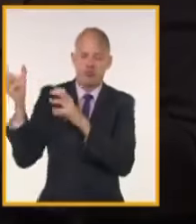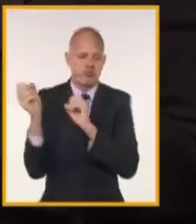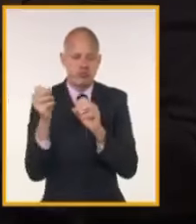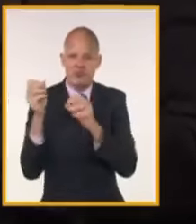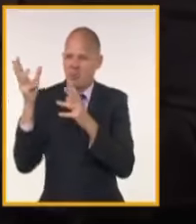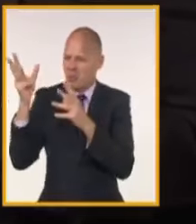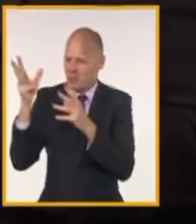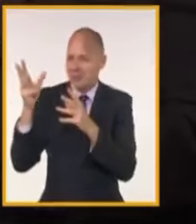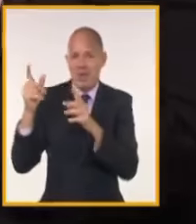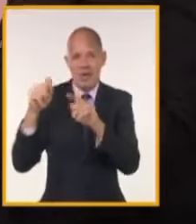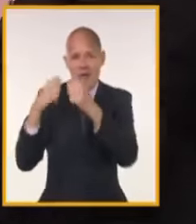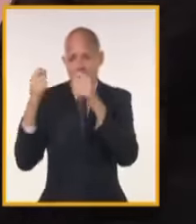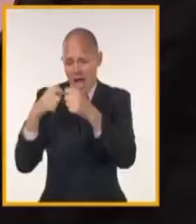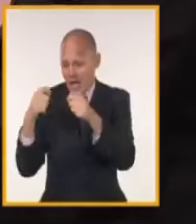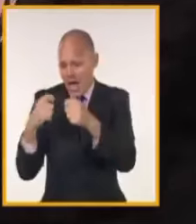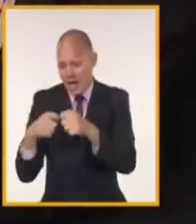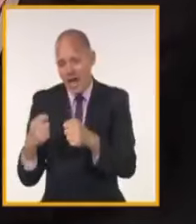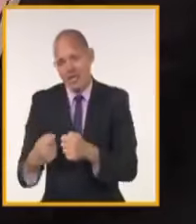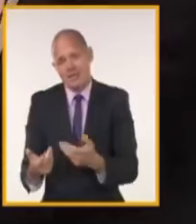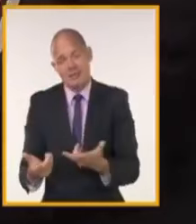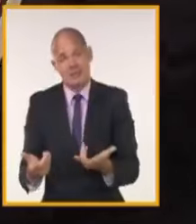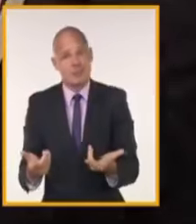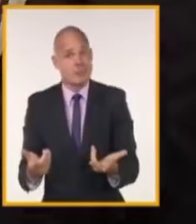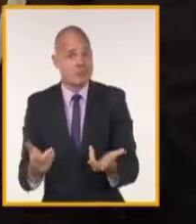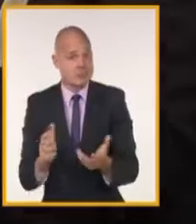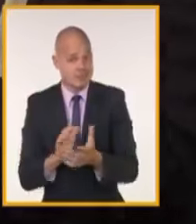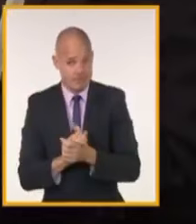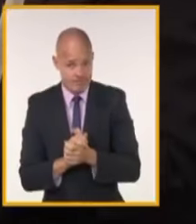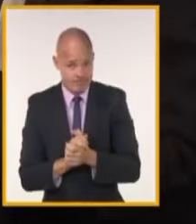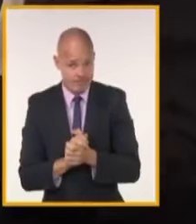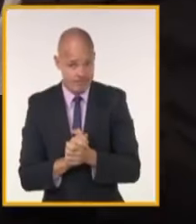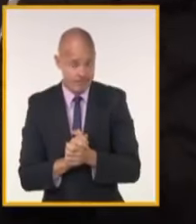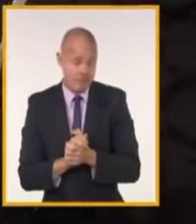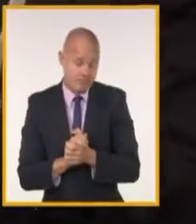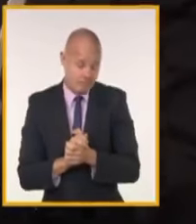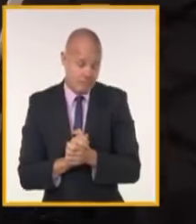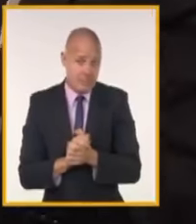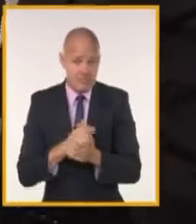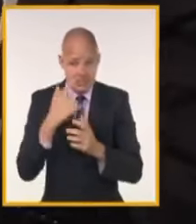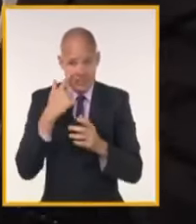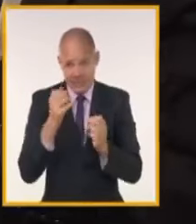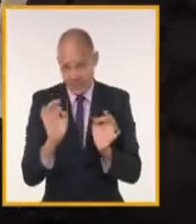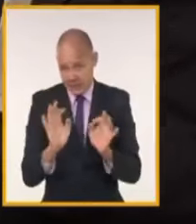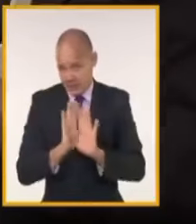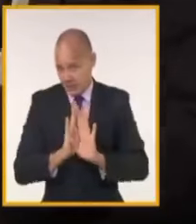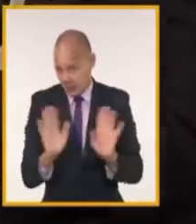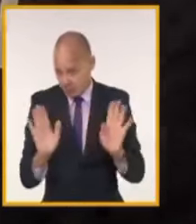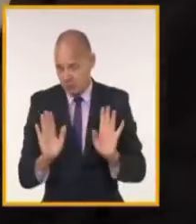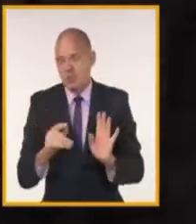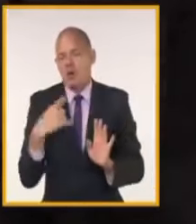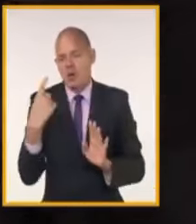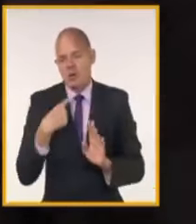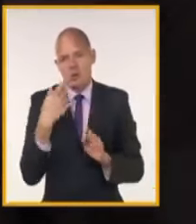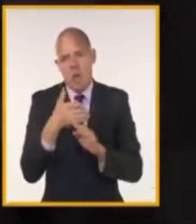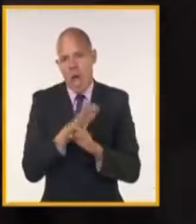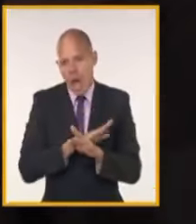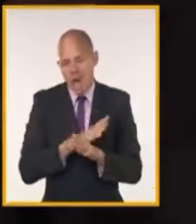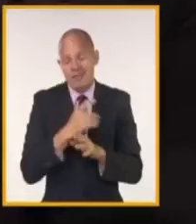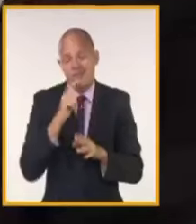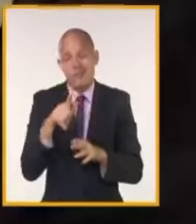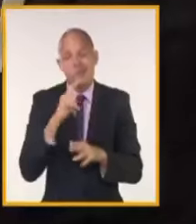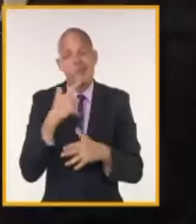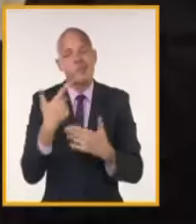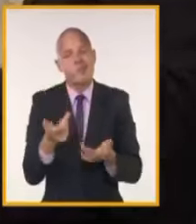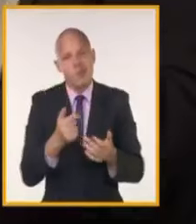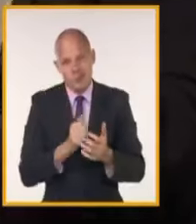que el desmonte y el monte hay contratado una cantidad de reserva por arriba de los 1000 mw que le va a dar respuesta a niveles de